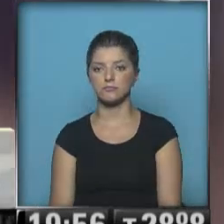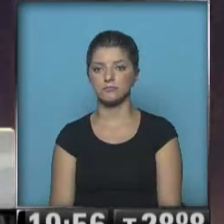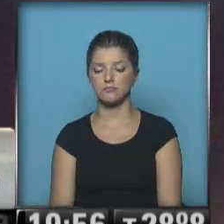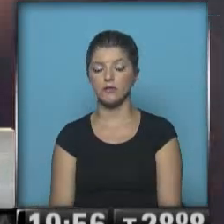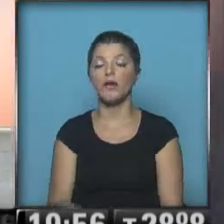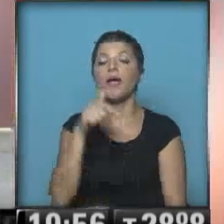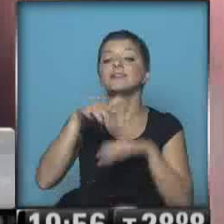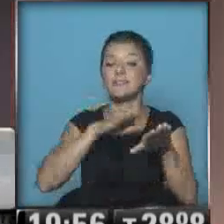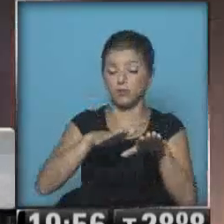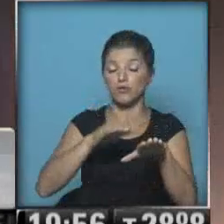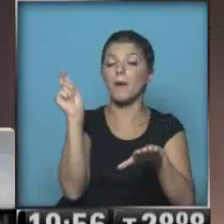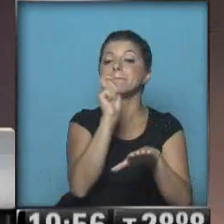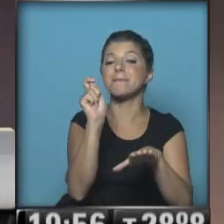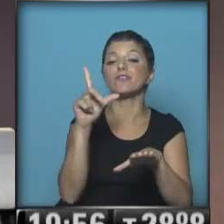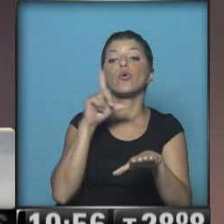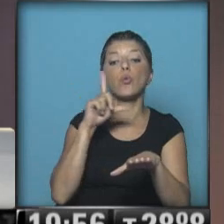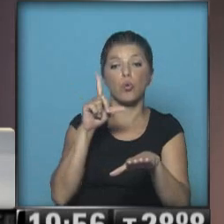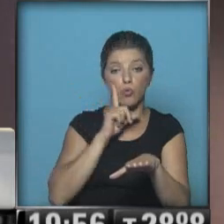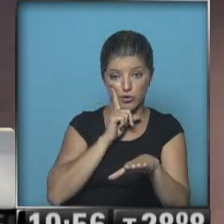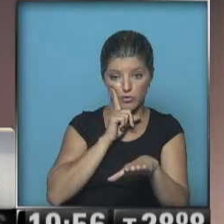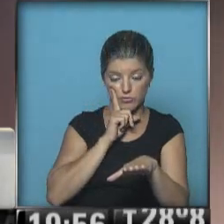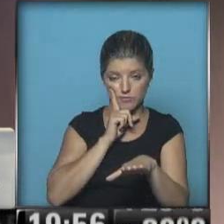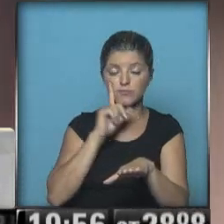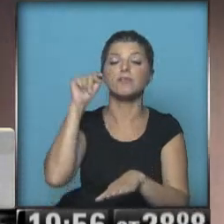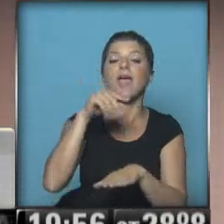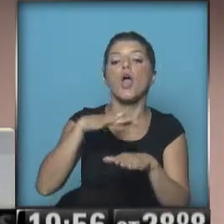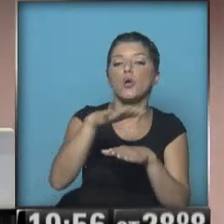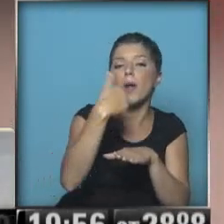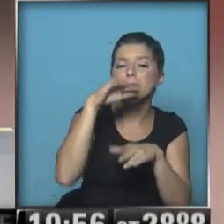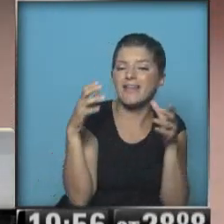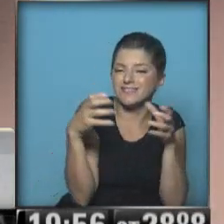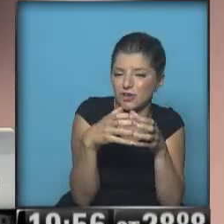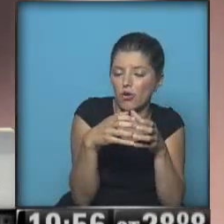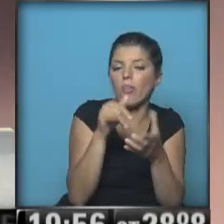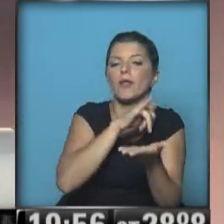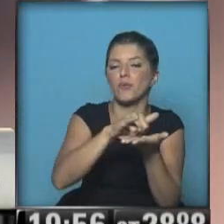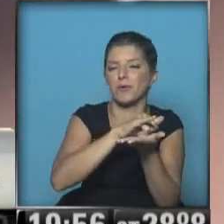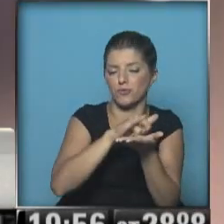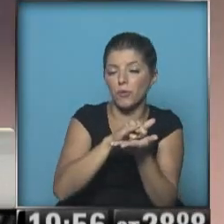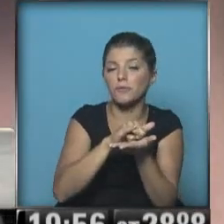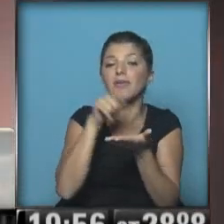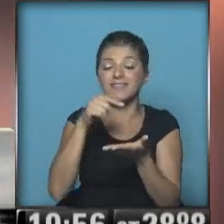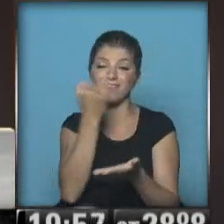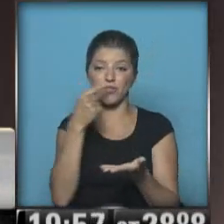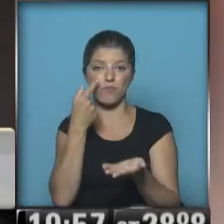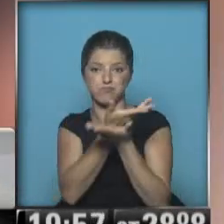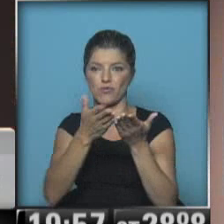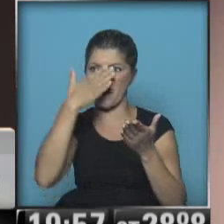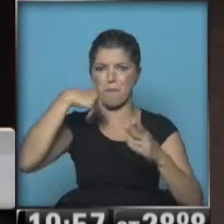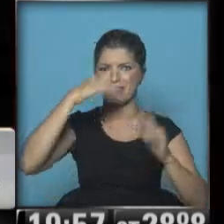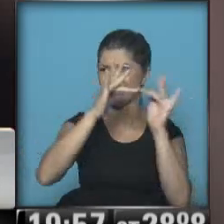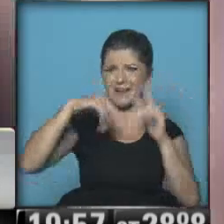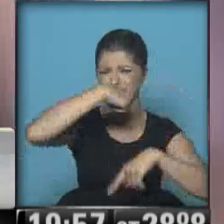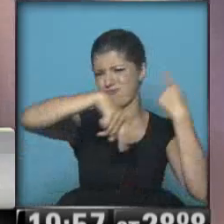El hecho ocurrió en julio en Staten Island, el distrito más pequeño de Nueva York. Fue capturado en video y se propagó rápidamente